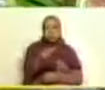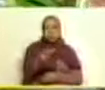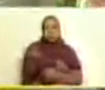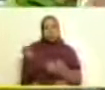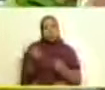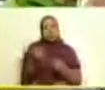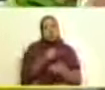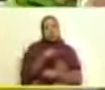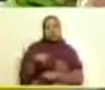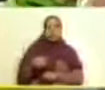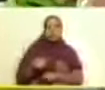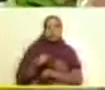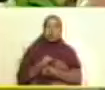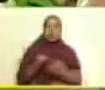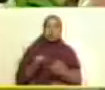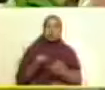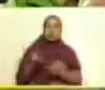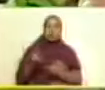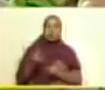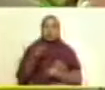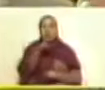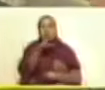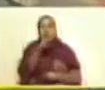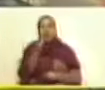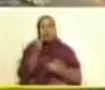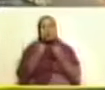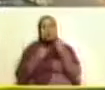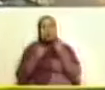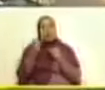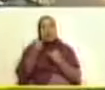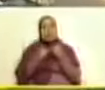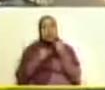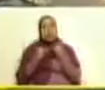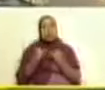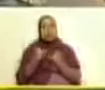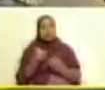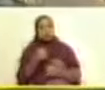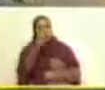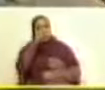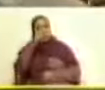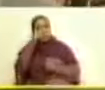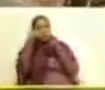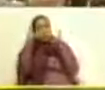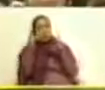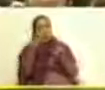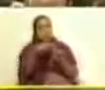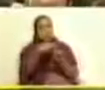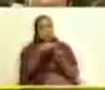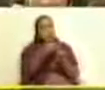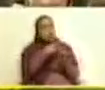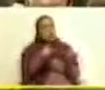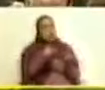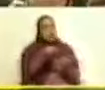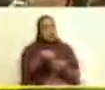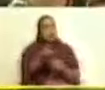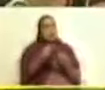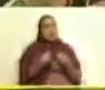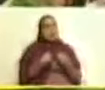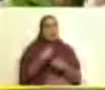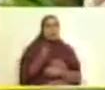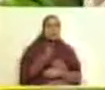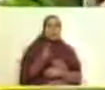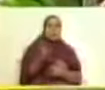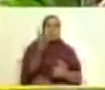conversan con nosotros en su idioma y se dice, bueno, esto no es lo que se dice. Entonces, por lo tanto, los